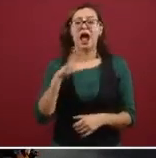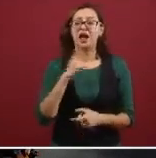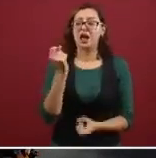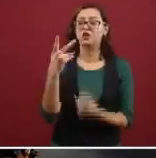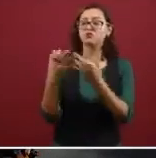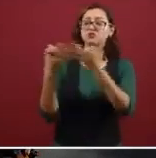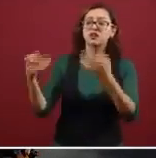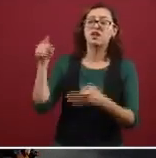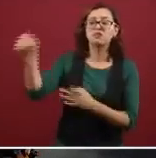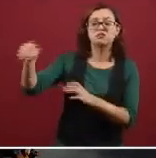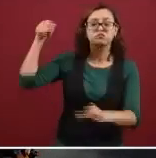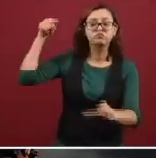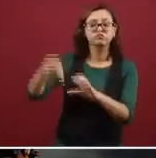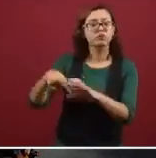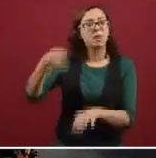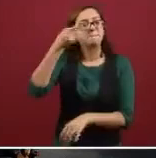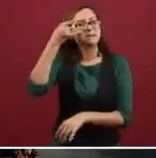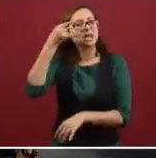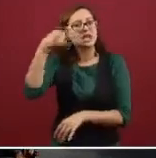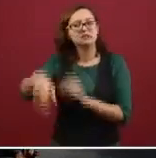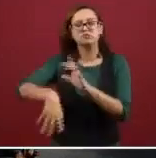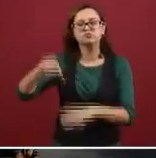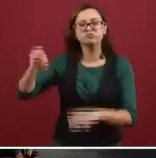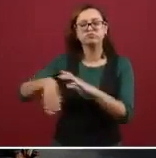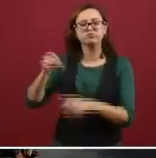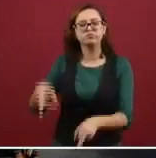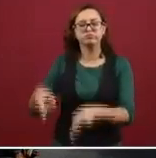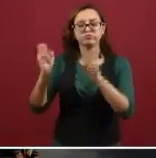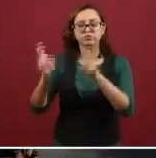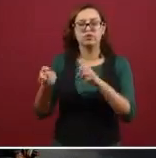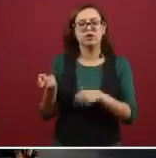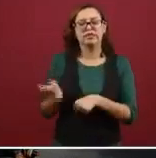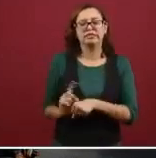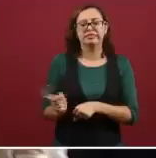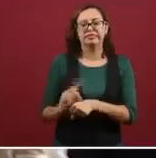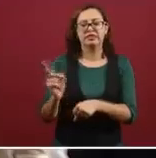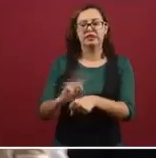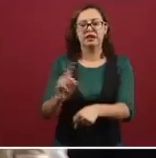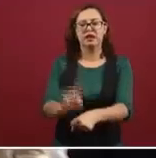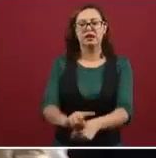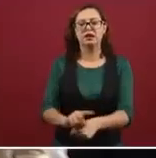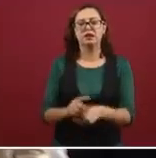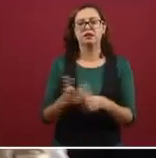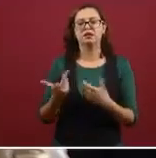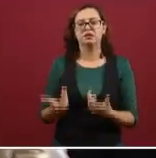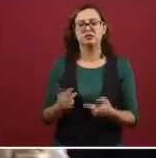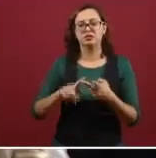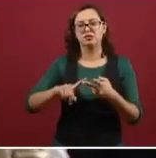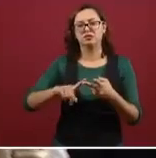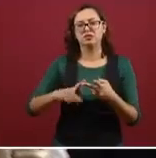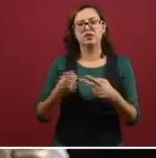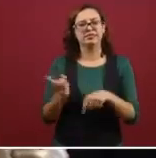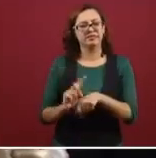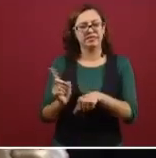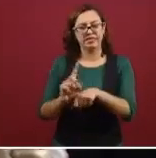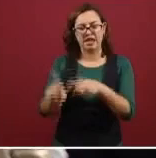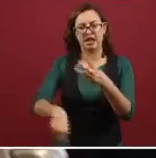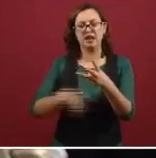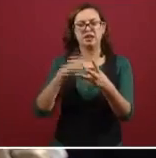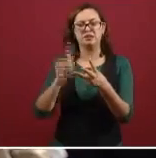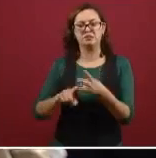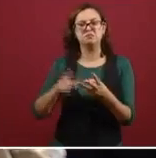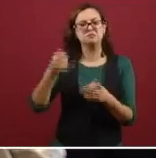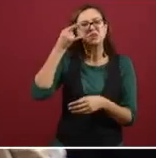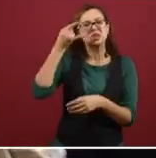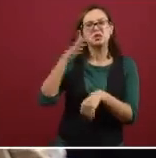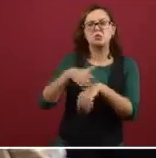de producción de Bloque Sur, los cuales dan una producción de barriles diarios, BPD, barriles de producción diarios, y le dicen piratas porque